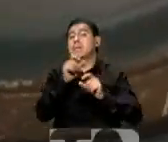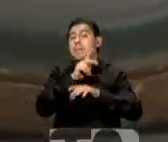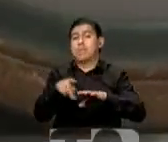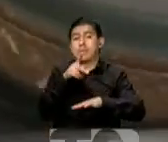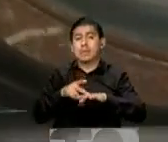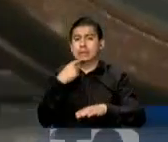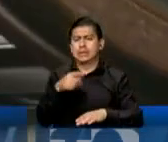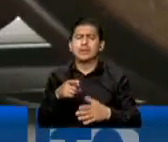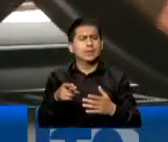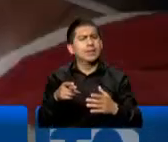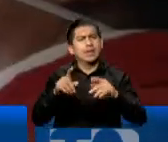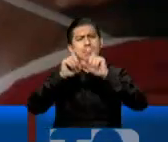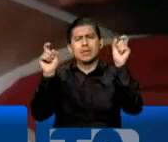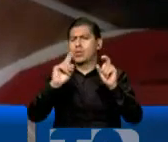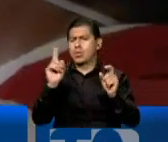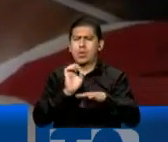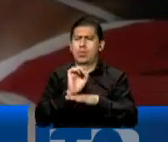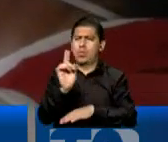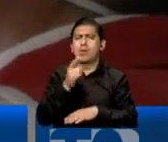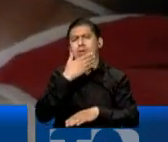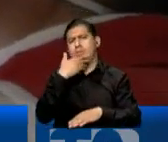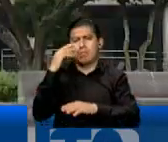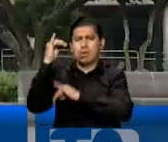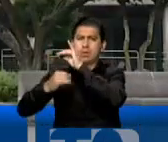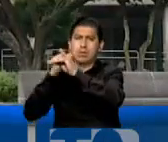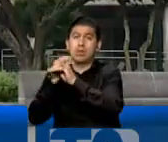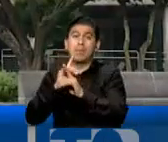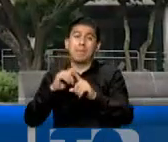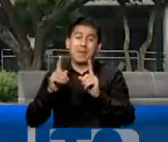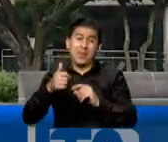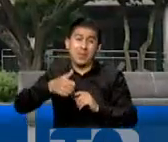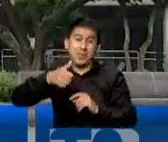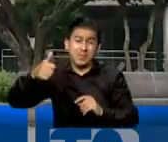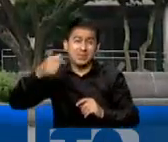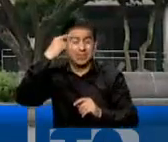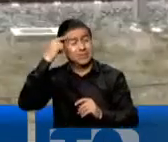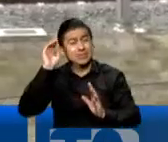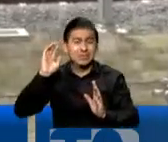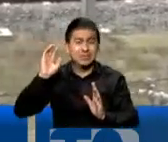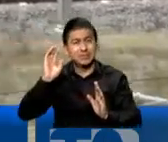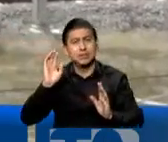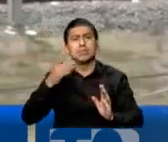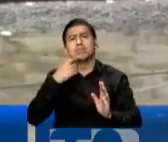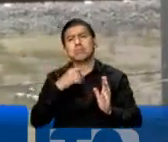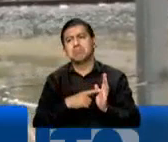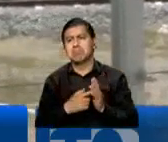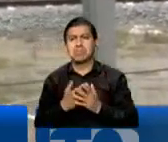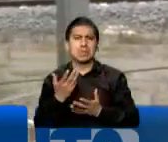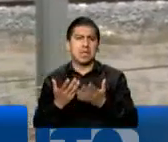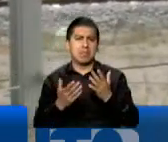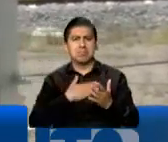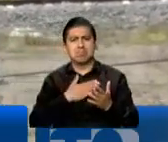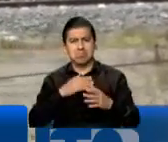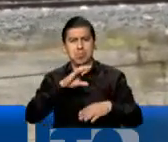coinciden en que el operador debería ser internacional. Sin embargo, las autoridades estarían barajando algunas opciones, entre ellas la